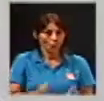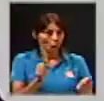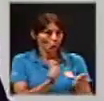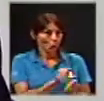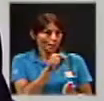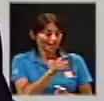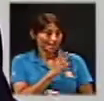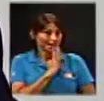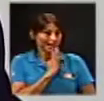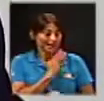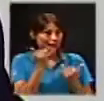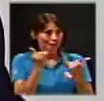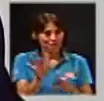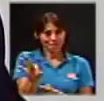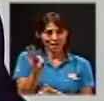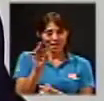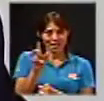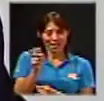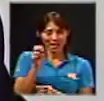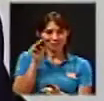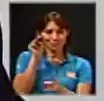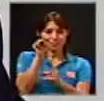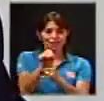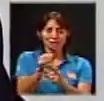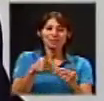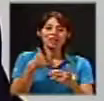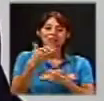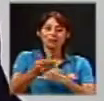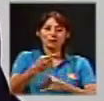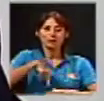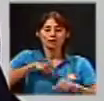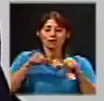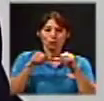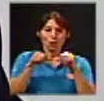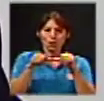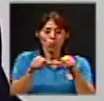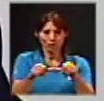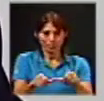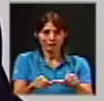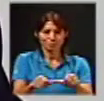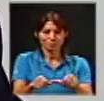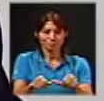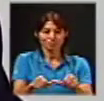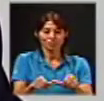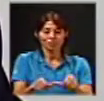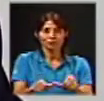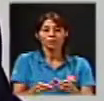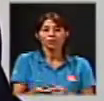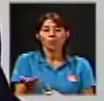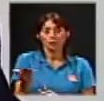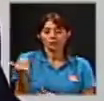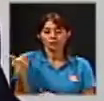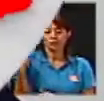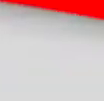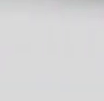vamos a invitar al canal a que nos invite a regresar una vez que lo